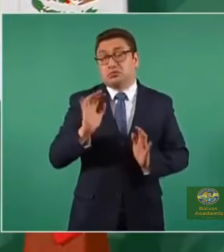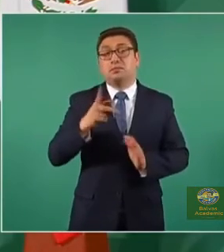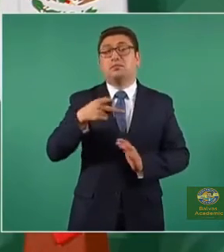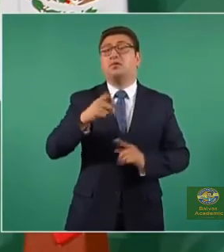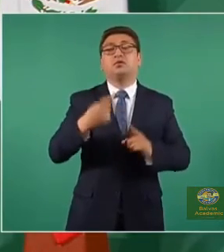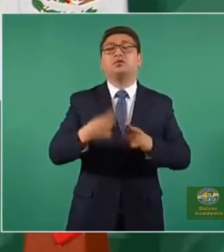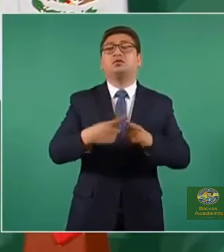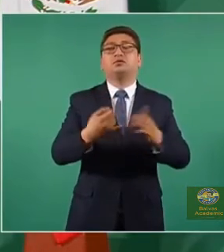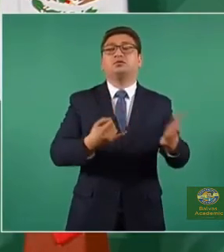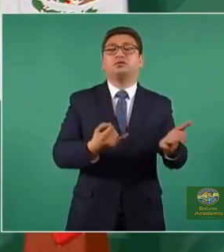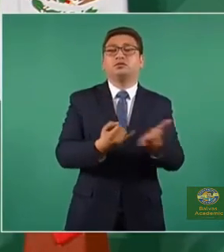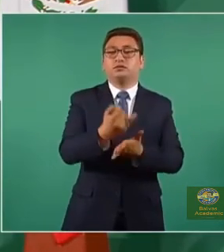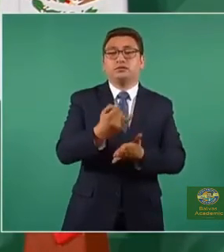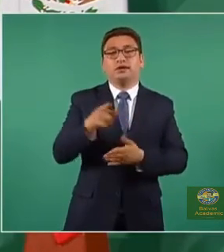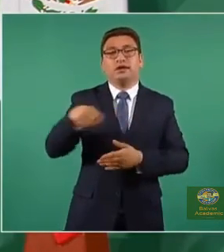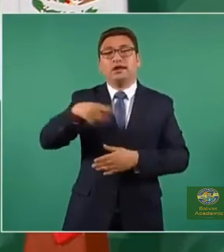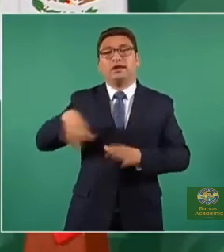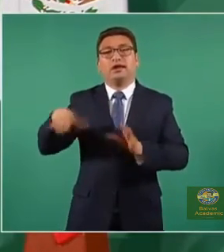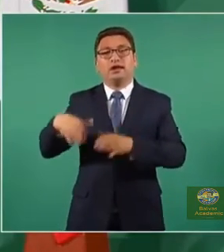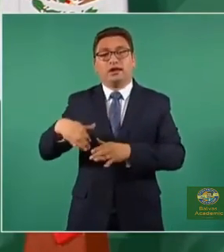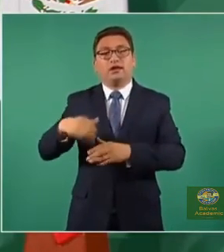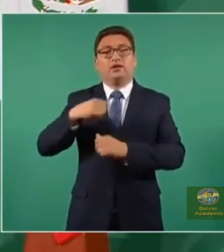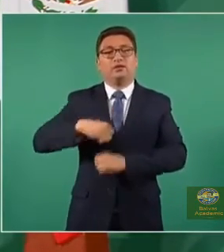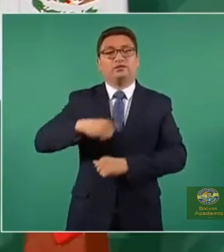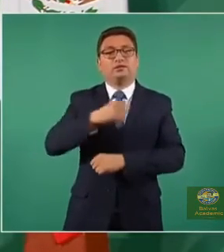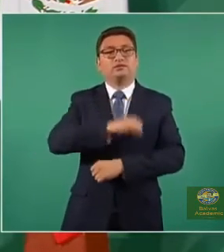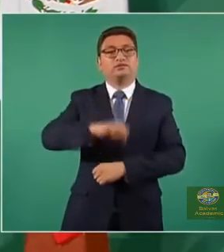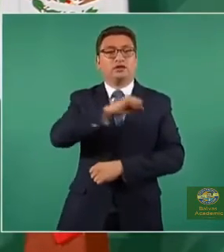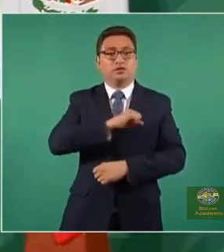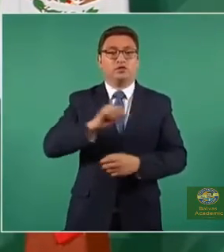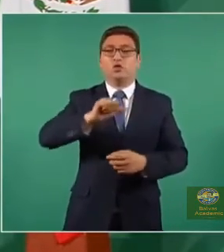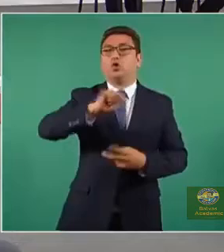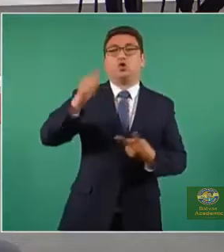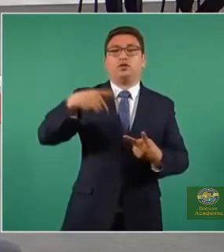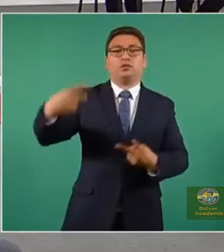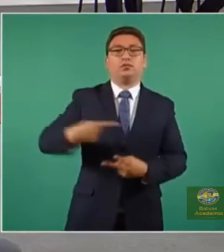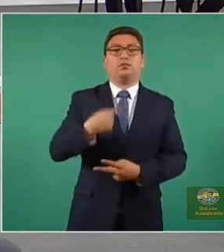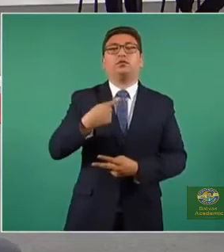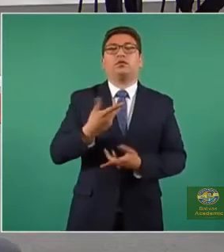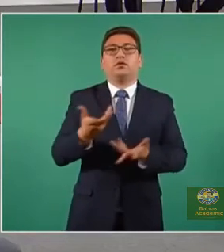decidir el sector de salud. La otra pregunta que hace,